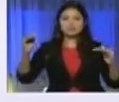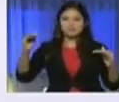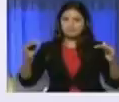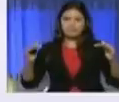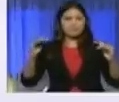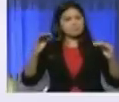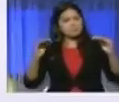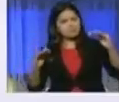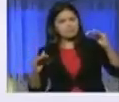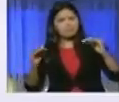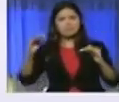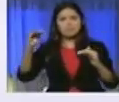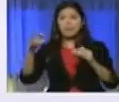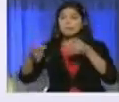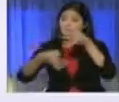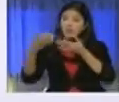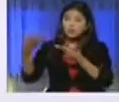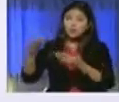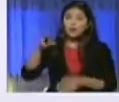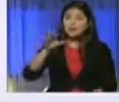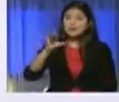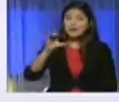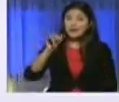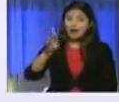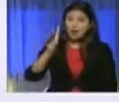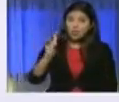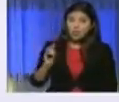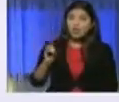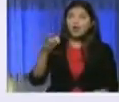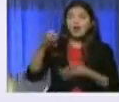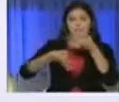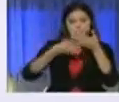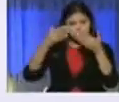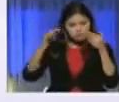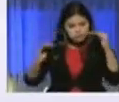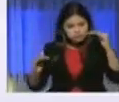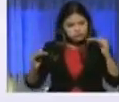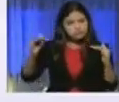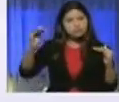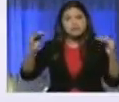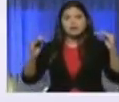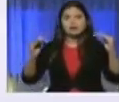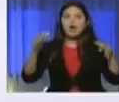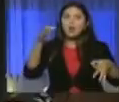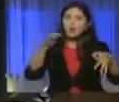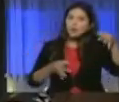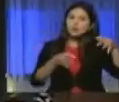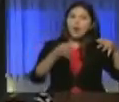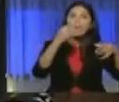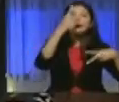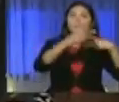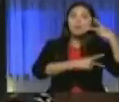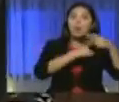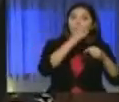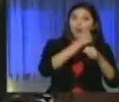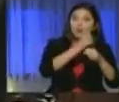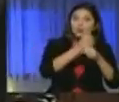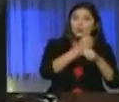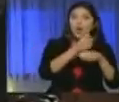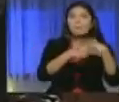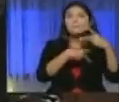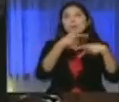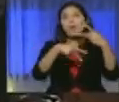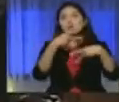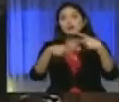equilibrio, Ricardo Menéndez, varios puntos de equilibrio entre el hacer, el producir y los procesos de costos